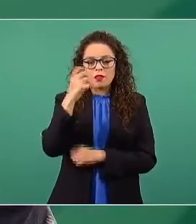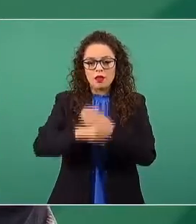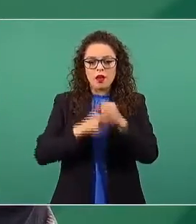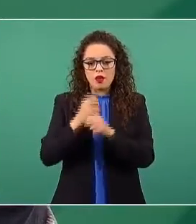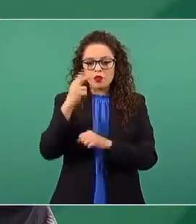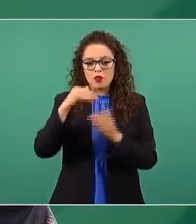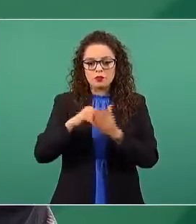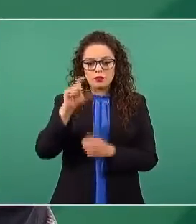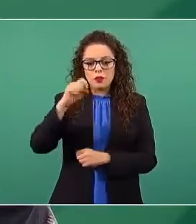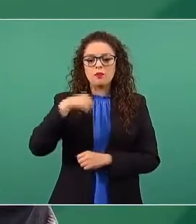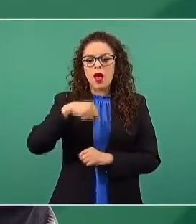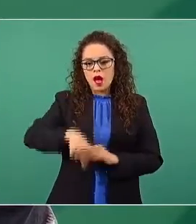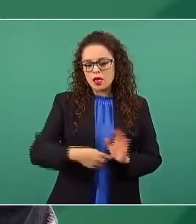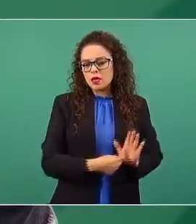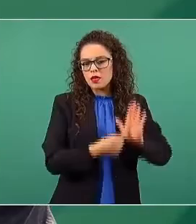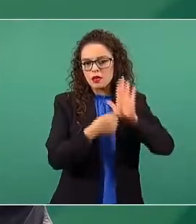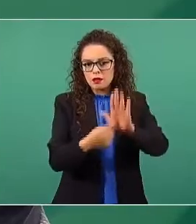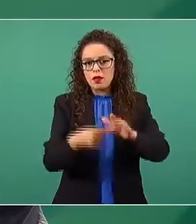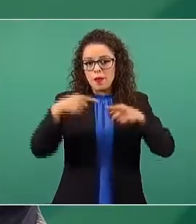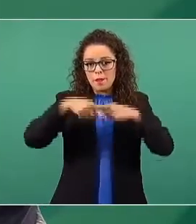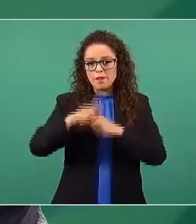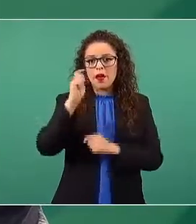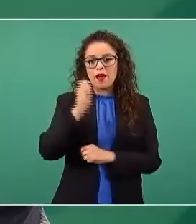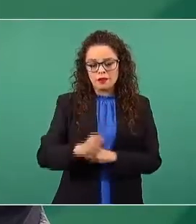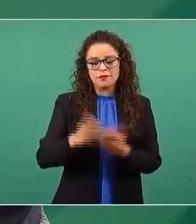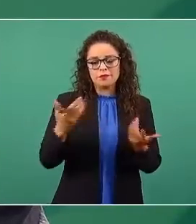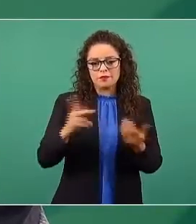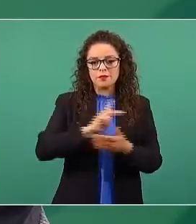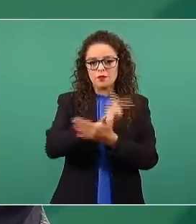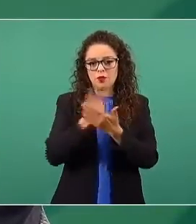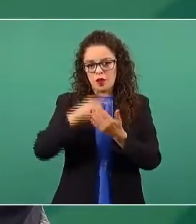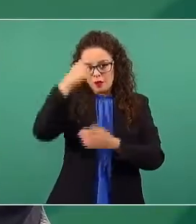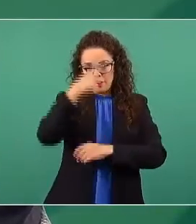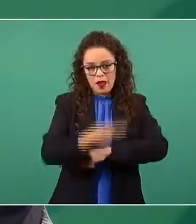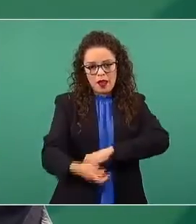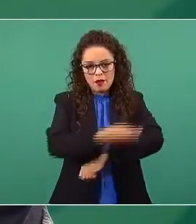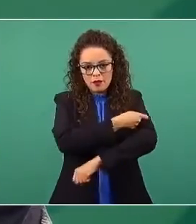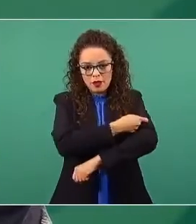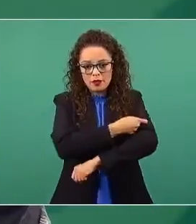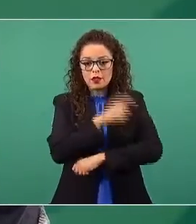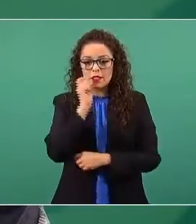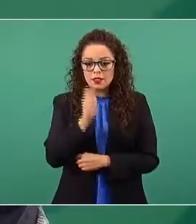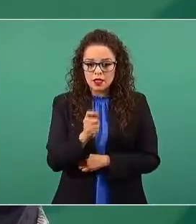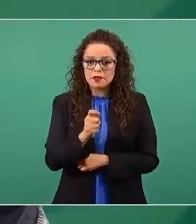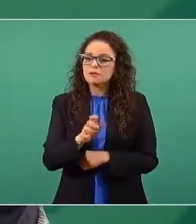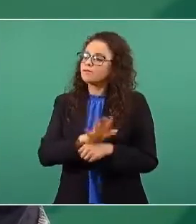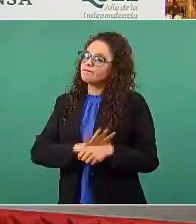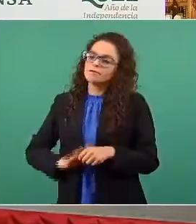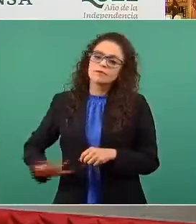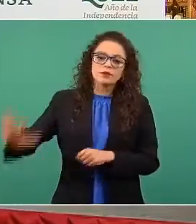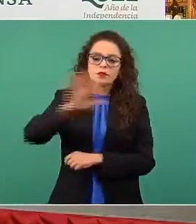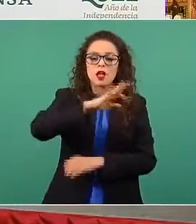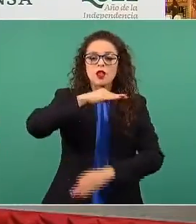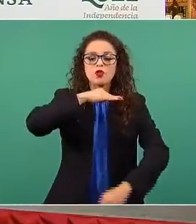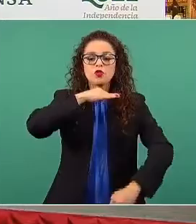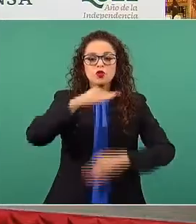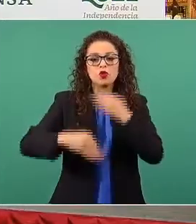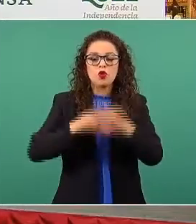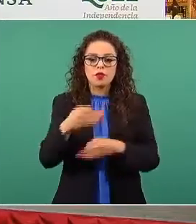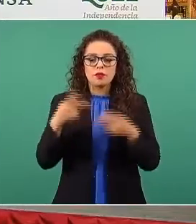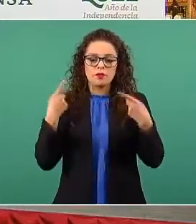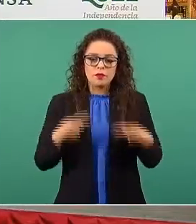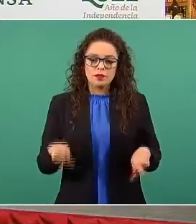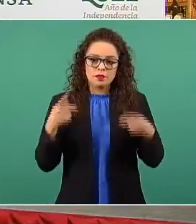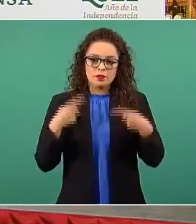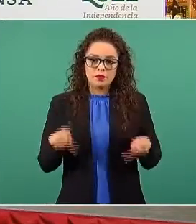2020 el programa de vacunación. Es un programa de cobertura universal. Todas las